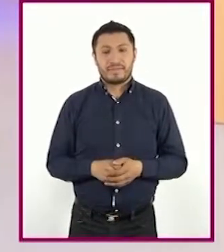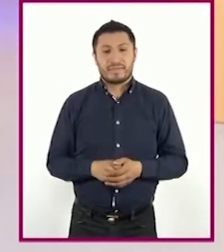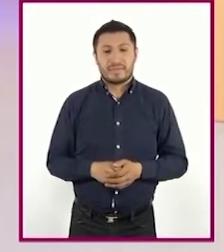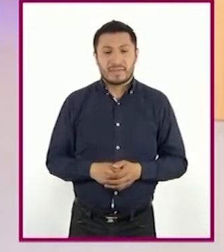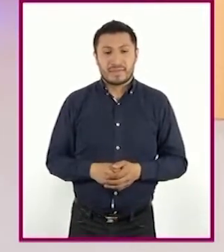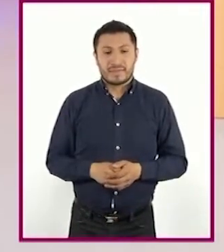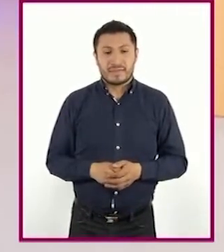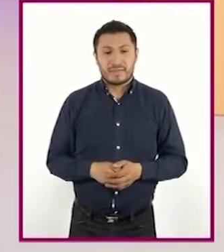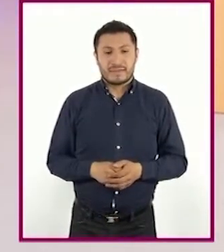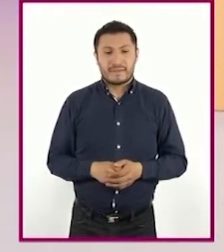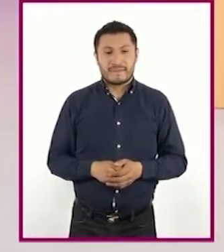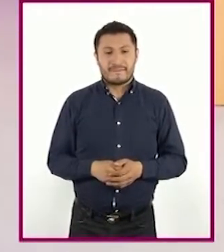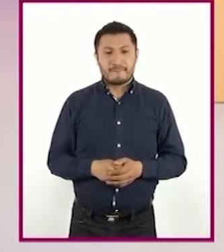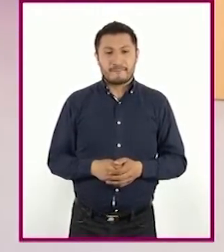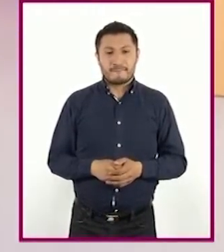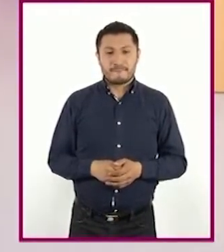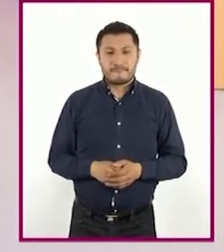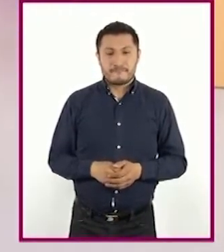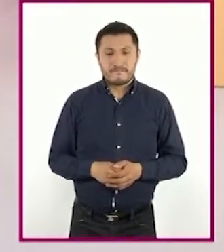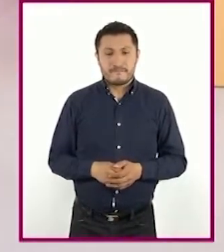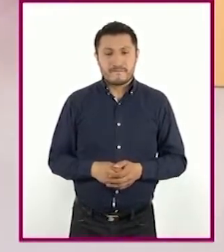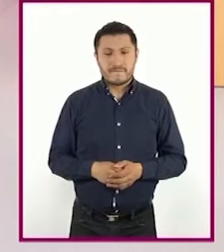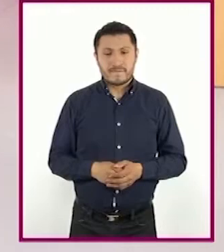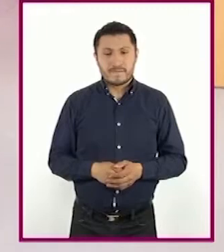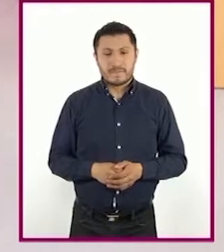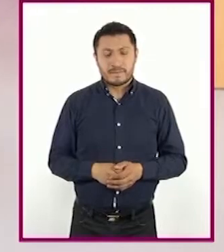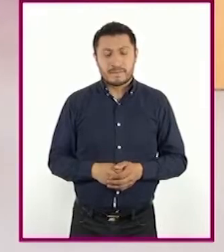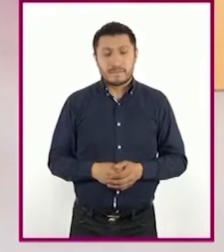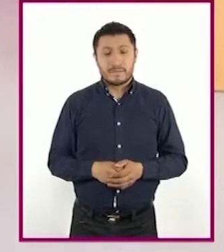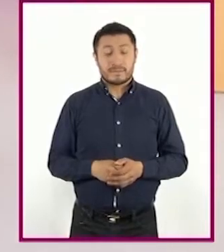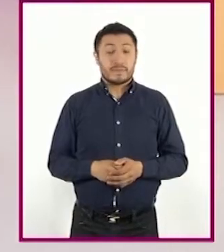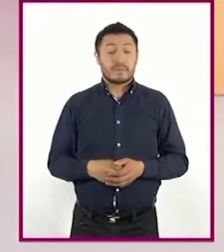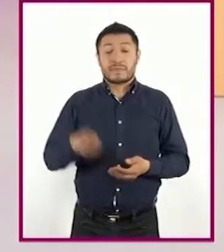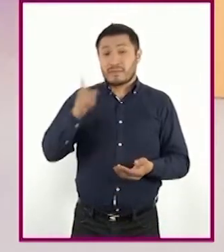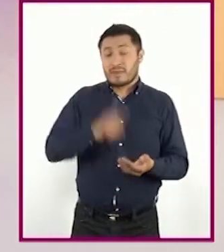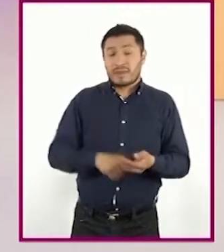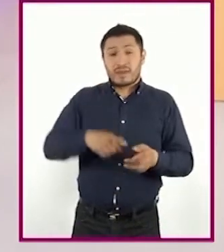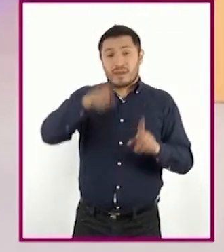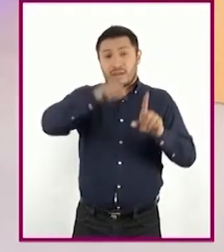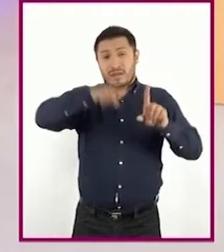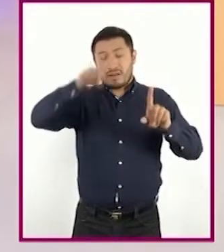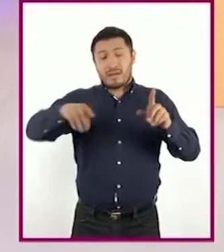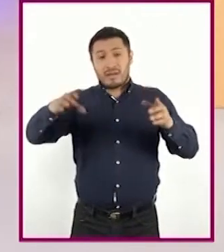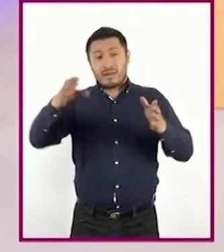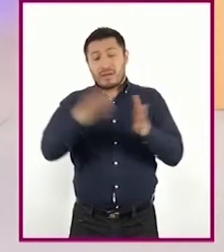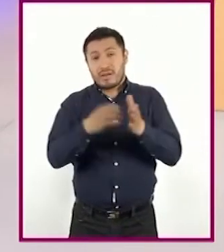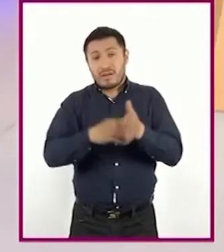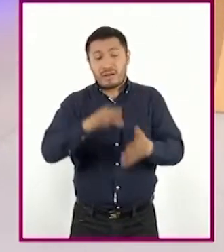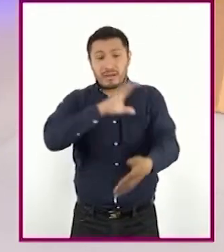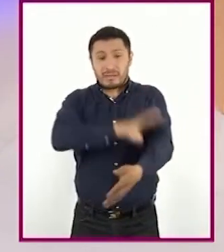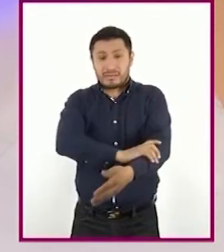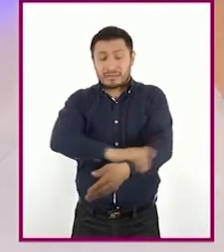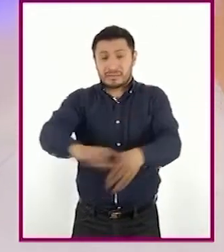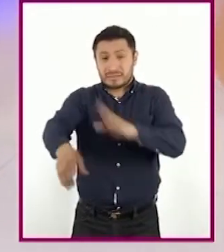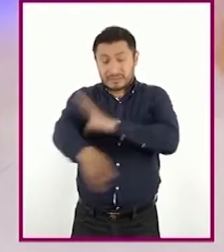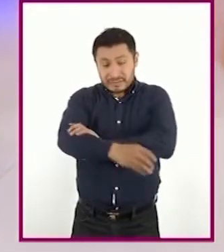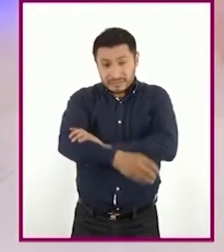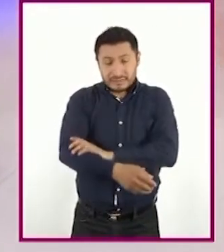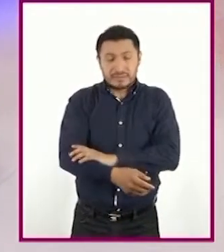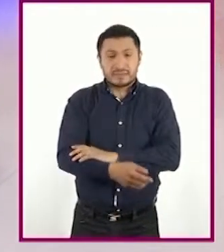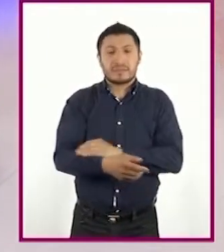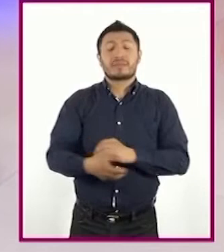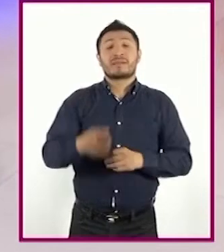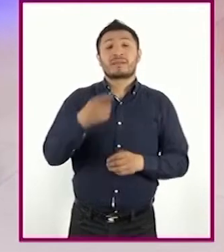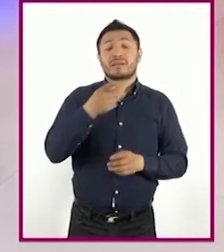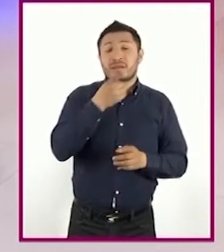Maestra, qué buen video. Sí, estuvo magnífico. En una gráfica de cajabrazos, el tamaño de la caja y de los brazos